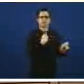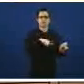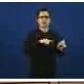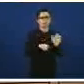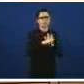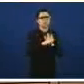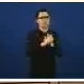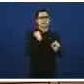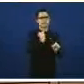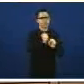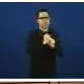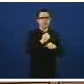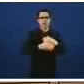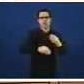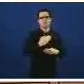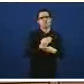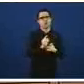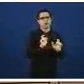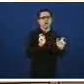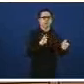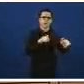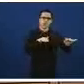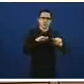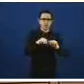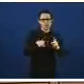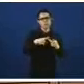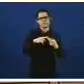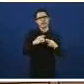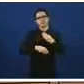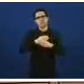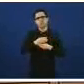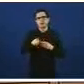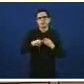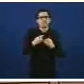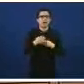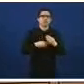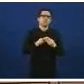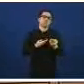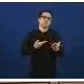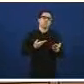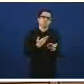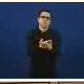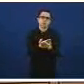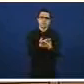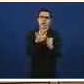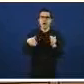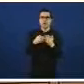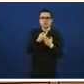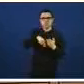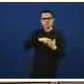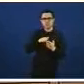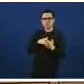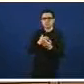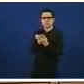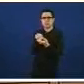reunións Con actuacións E facendo unha proposta Incluso, señoría Nos reunimos Con Fiscal General Do Tribunal